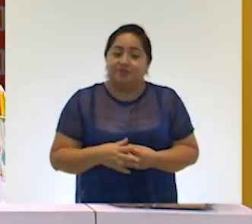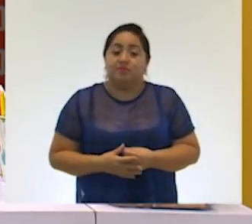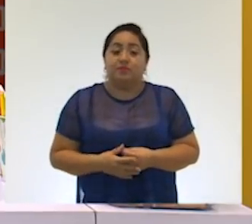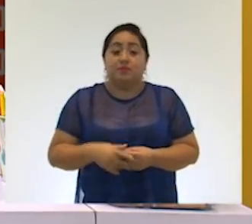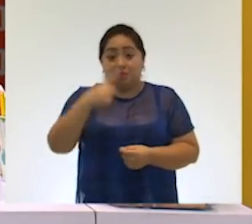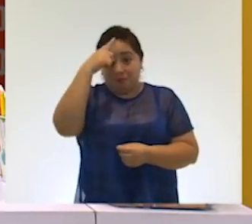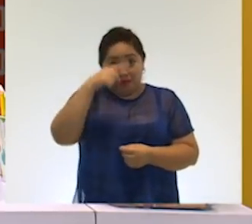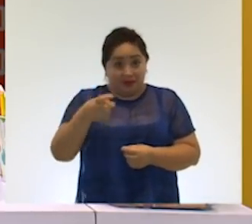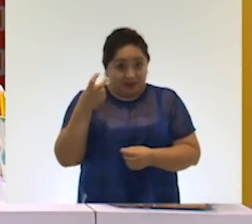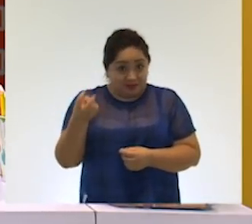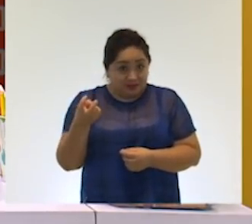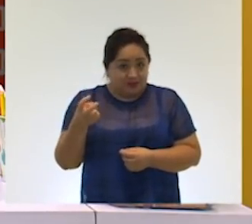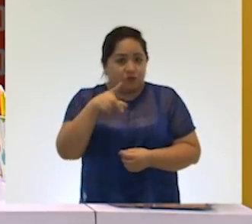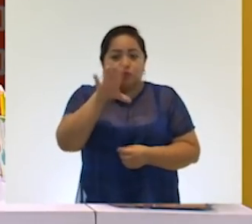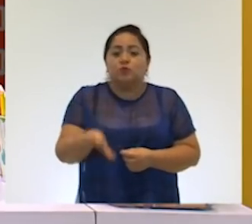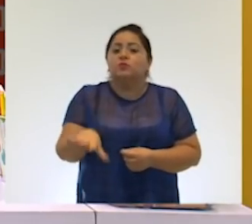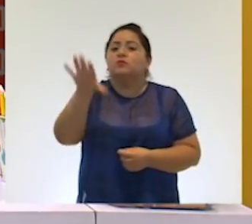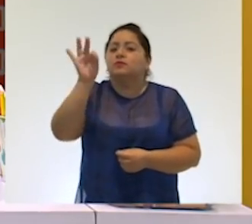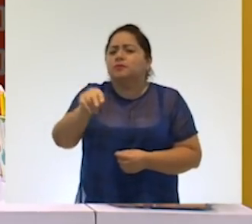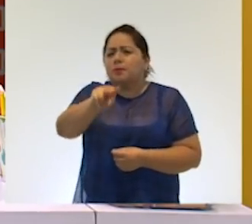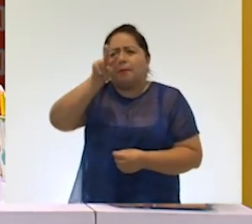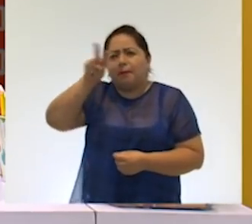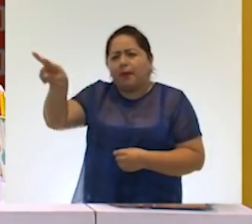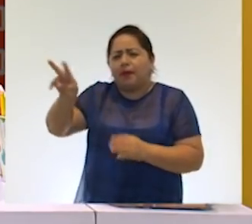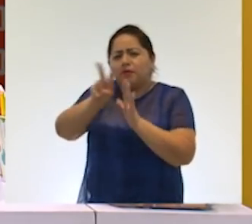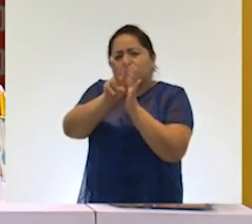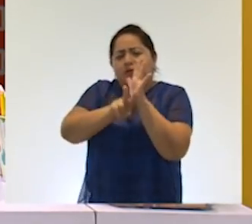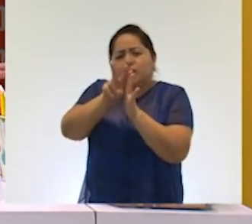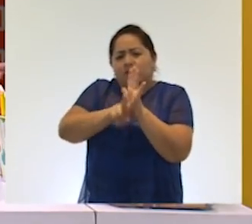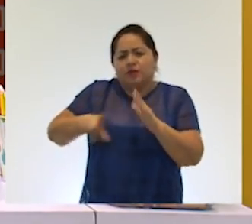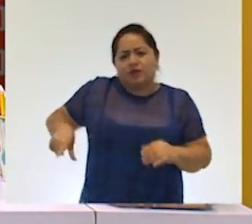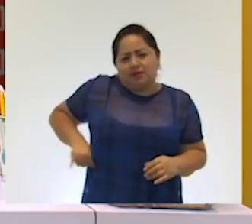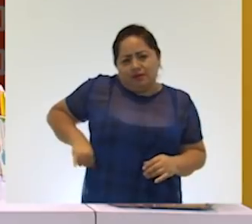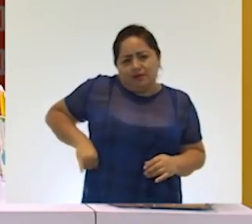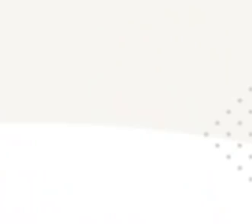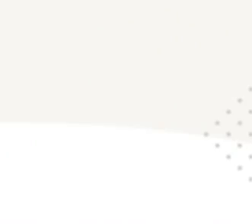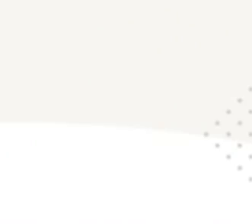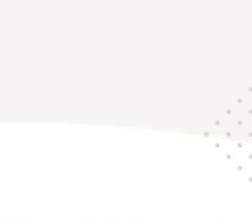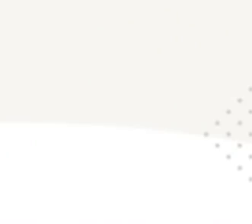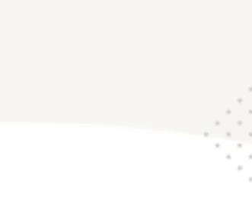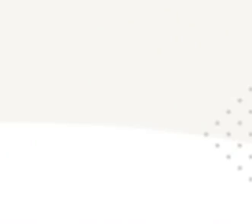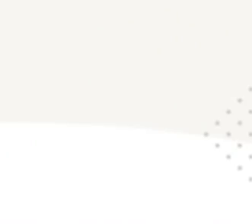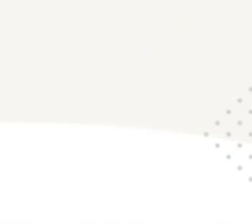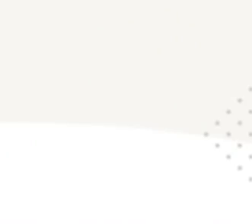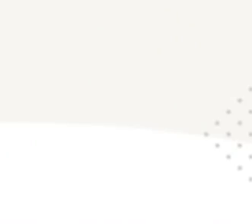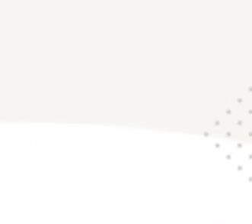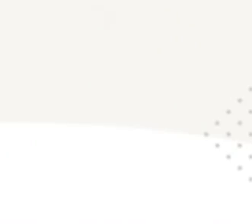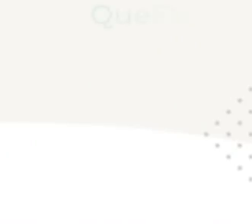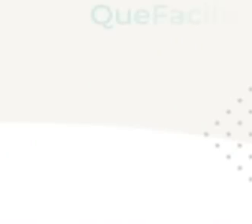Para eso hemos seleccionado unos videos muy interesantes. Ojalá que te gusten.